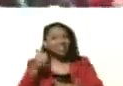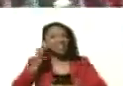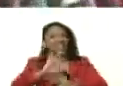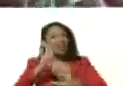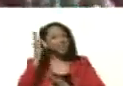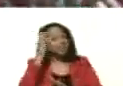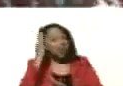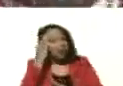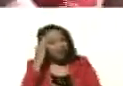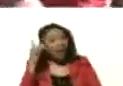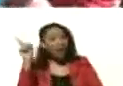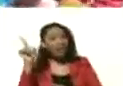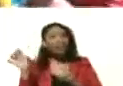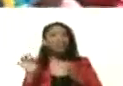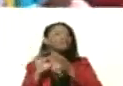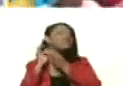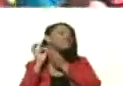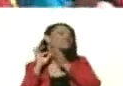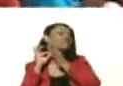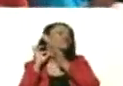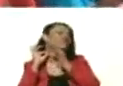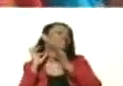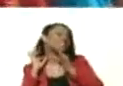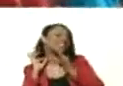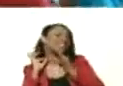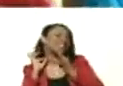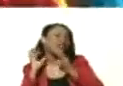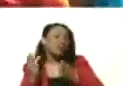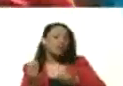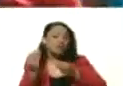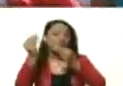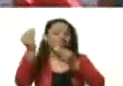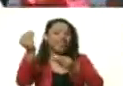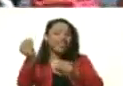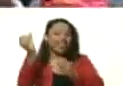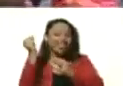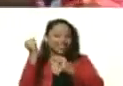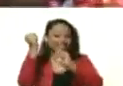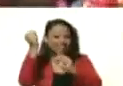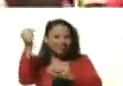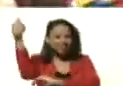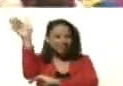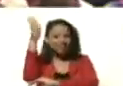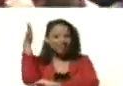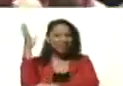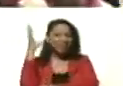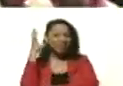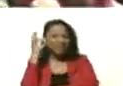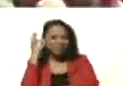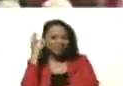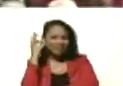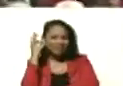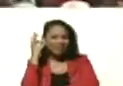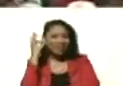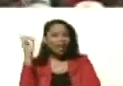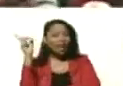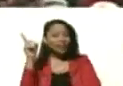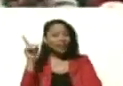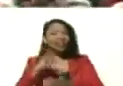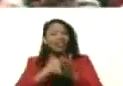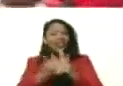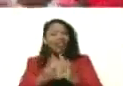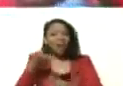está montando es un lazo. Voy a entregar este estandarte a estas mujeres que son la patria, que son